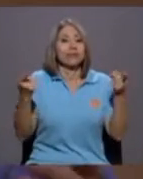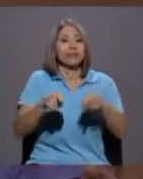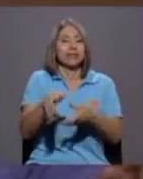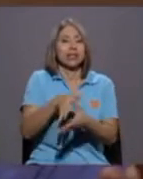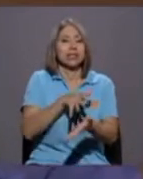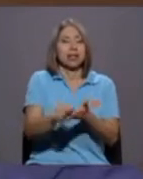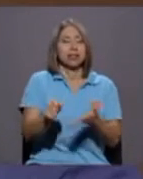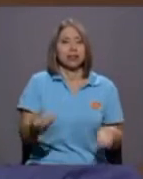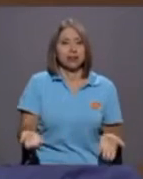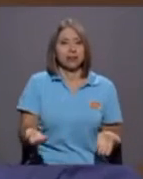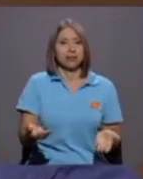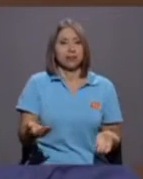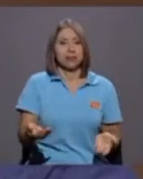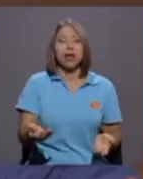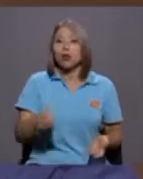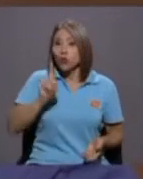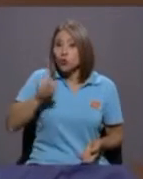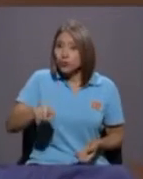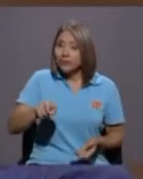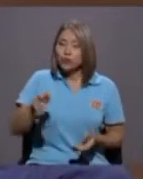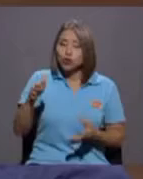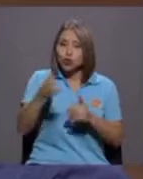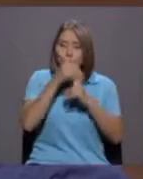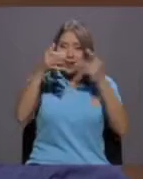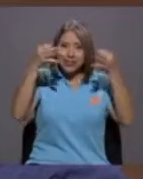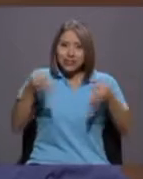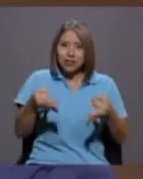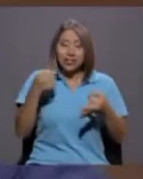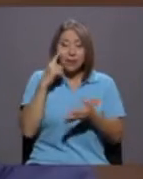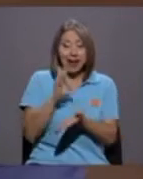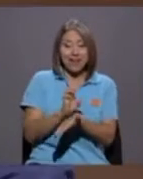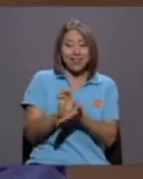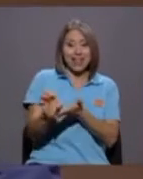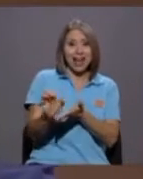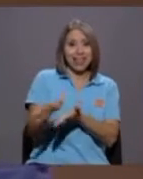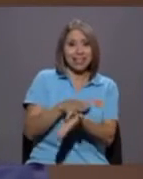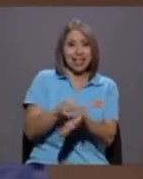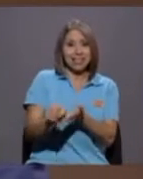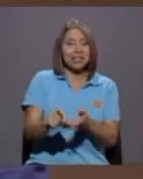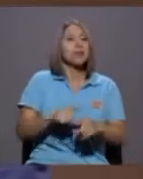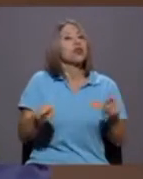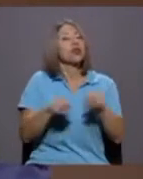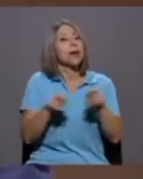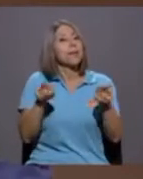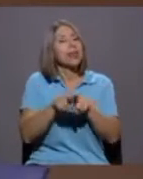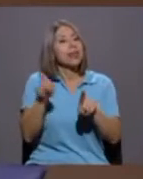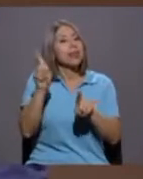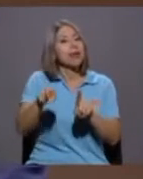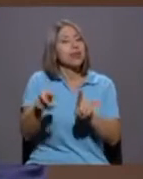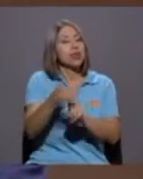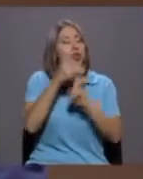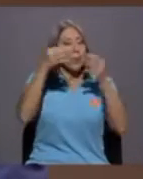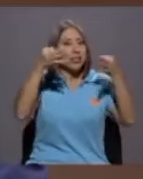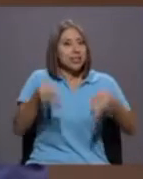Entonces, tenemos decisiones que hacer para evitar que los desastres ocurran, pero también tenemos decisiones que tomar, porque si se presentan estos eventos